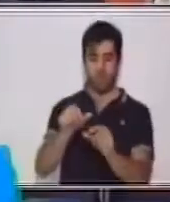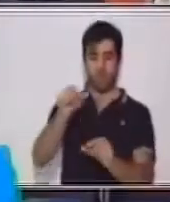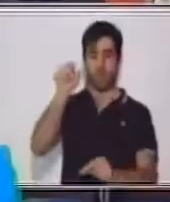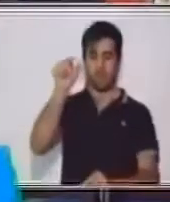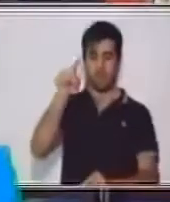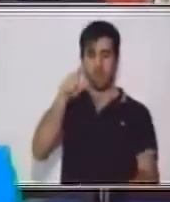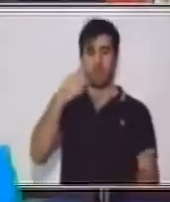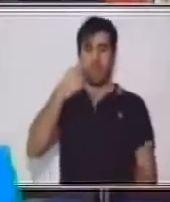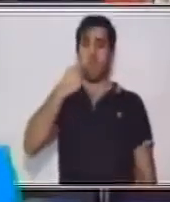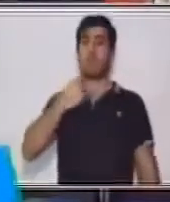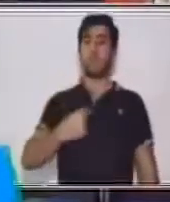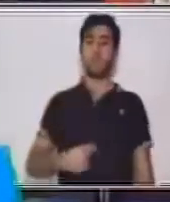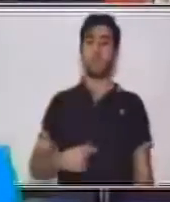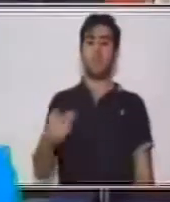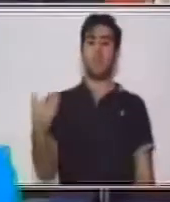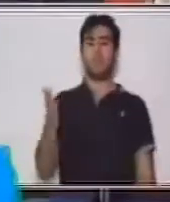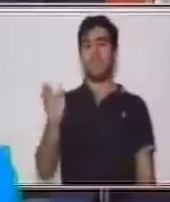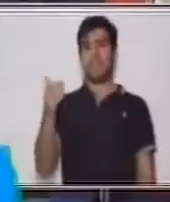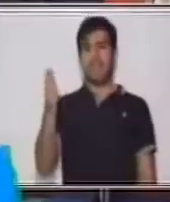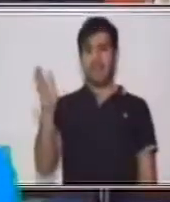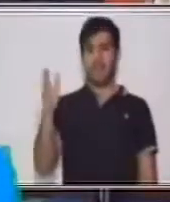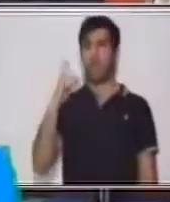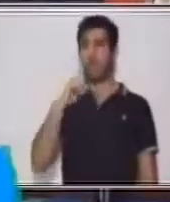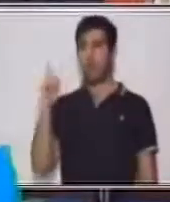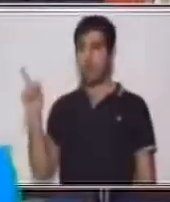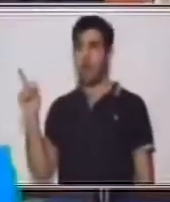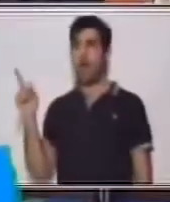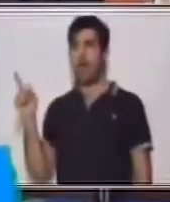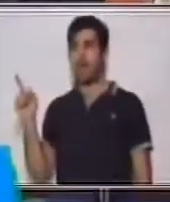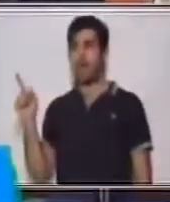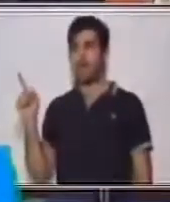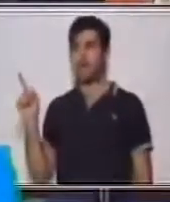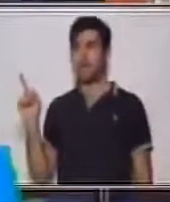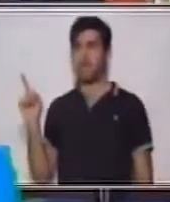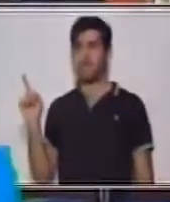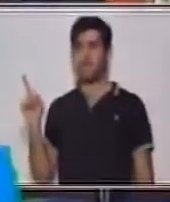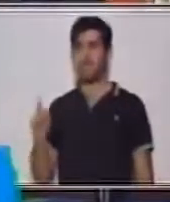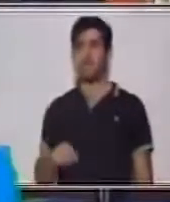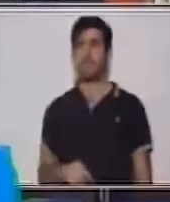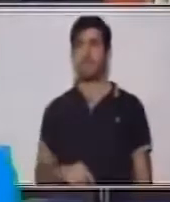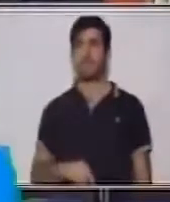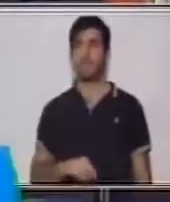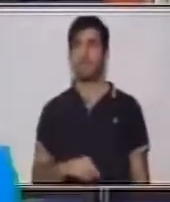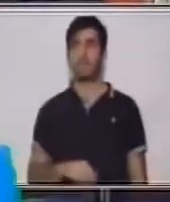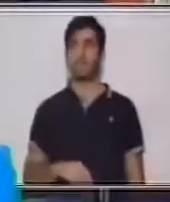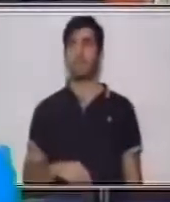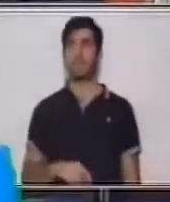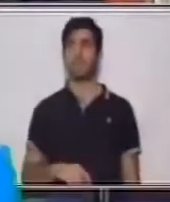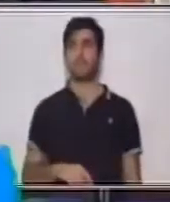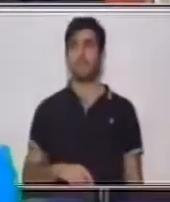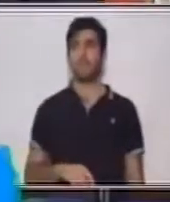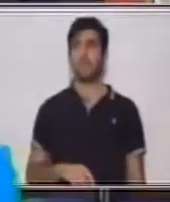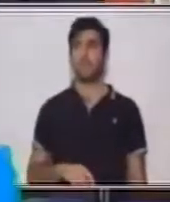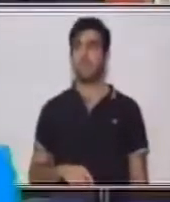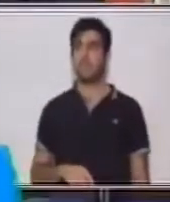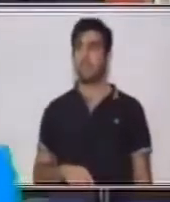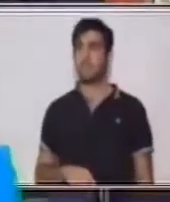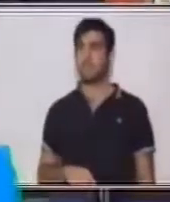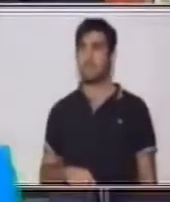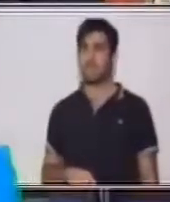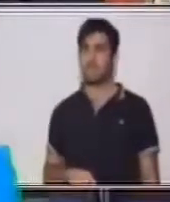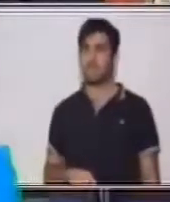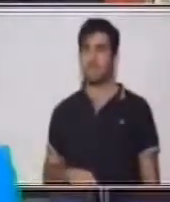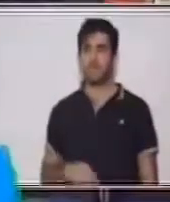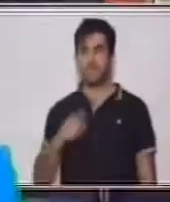formar el esqueleto y se la vamos a pegar a las dos mitades del círculo. Vamos a pegarle otras tiritas